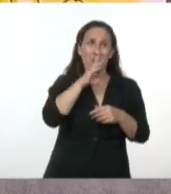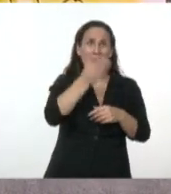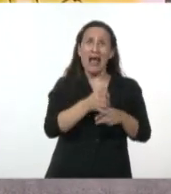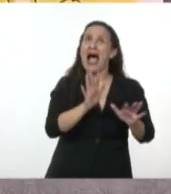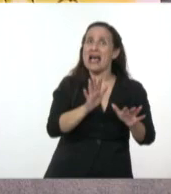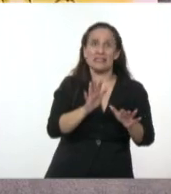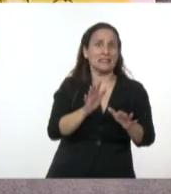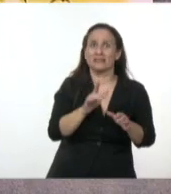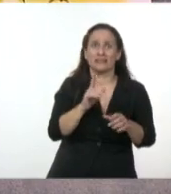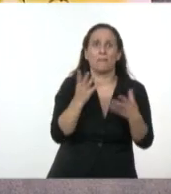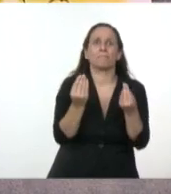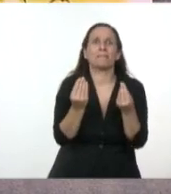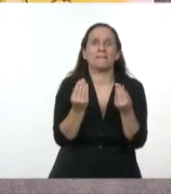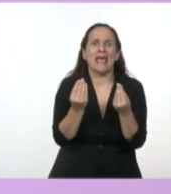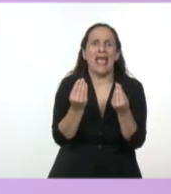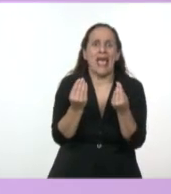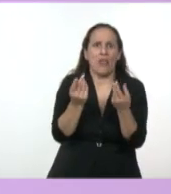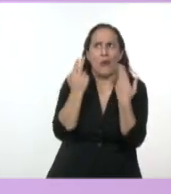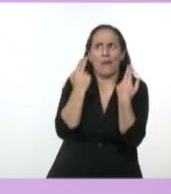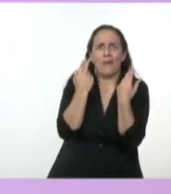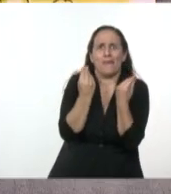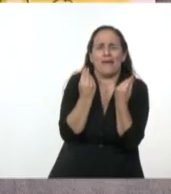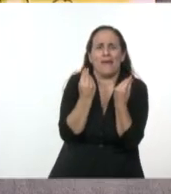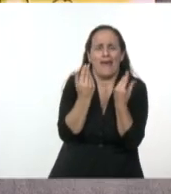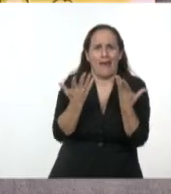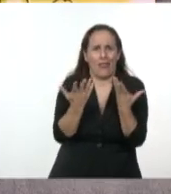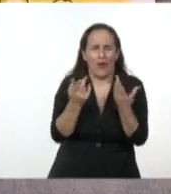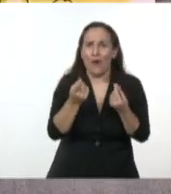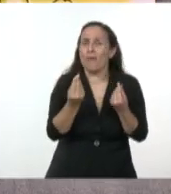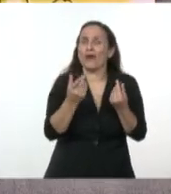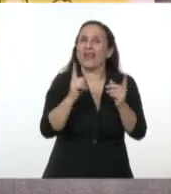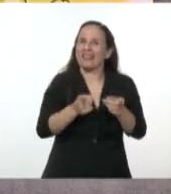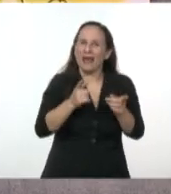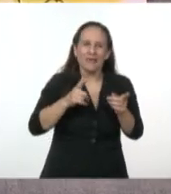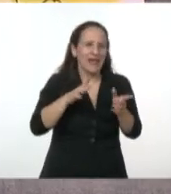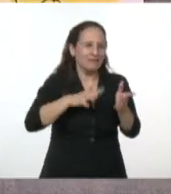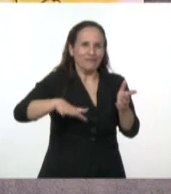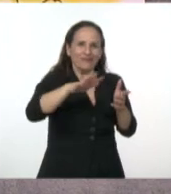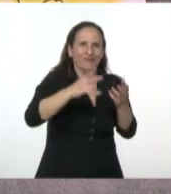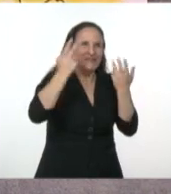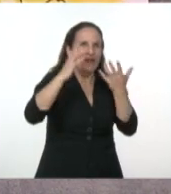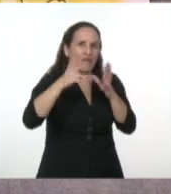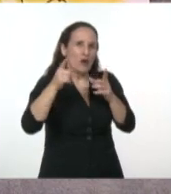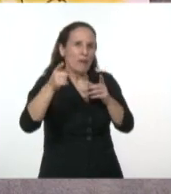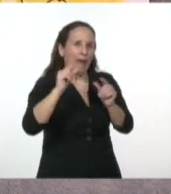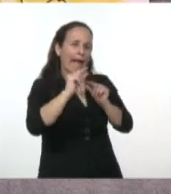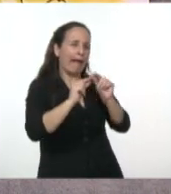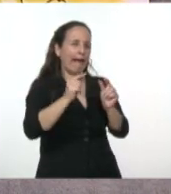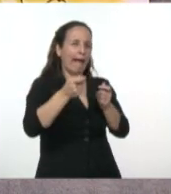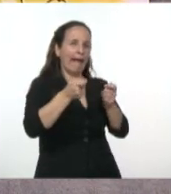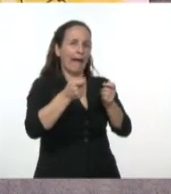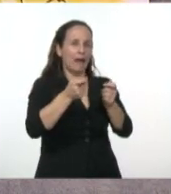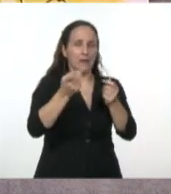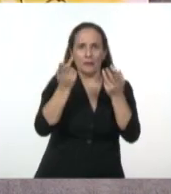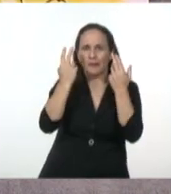por el temor muchas veces que está tiene. Está sometida. Porque está sometida, porque hay toda una construcción simbólica alrededor de ese sometimiento, y que si no